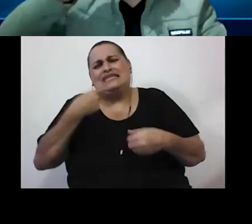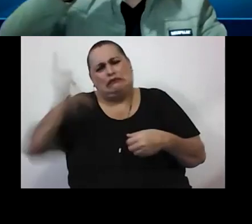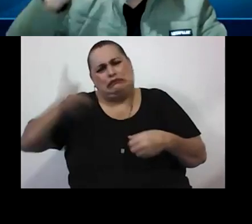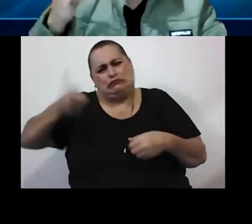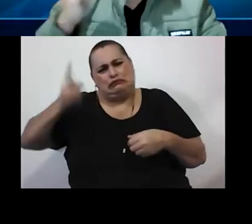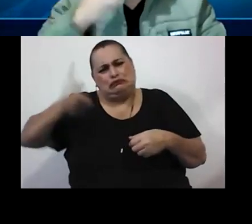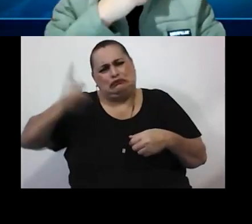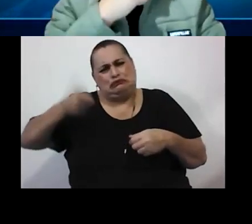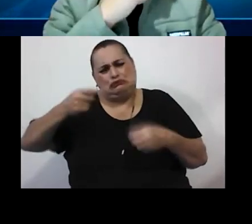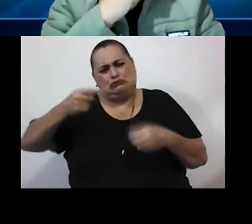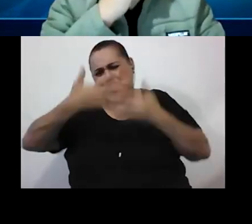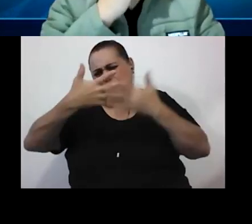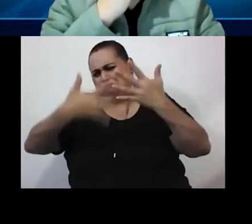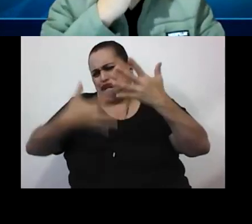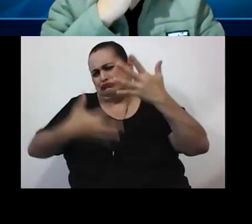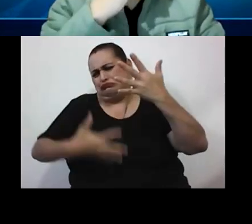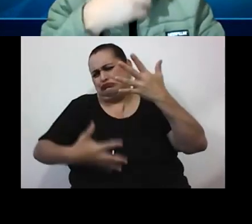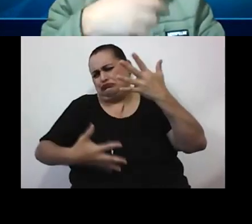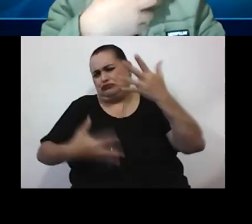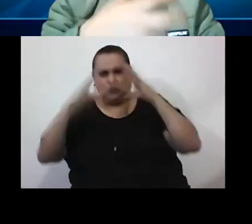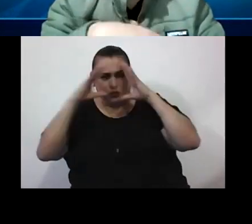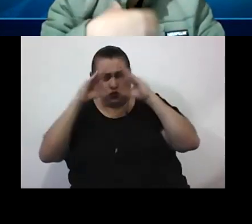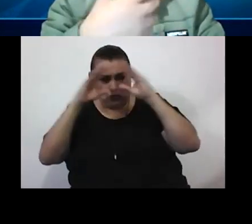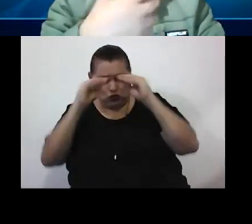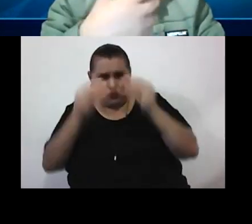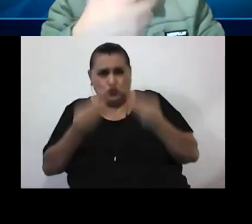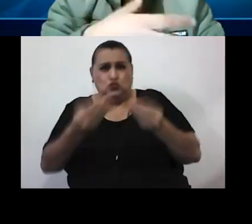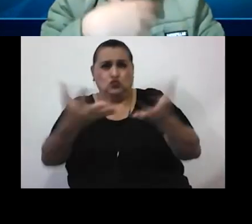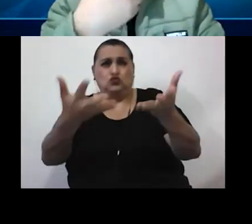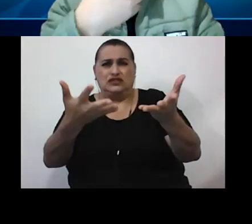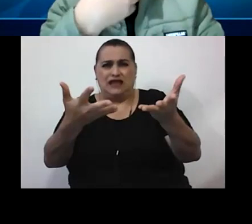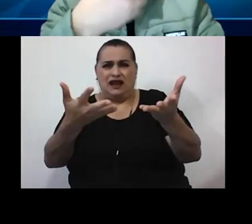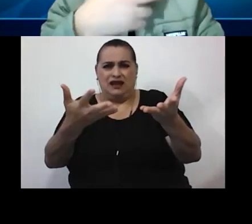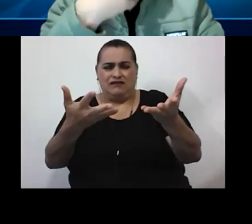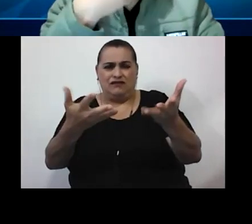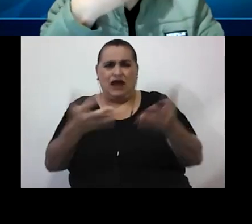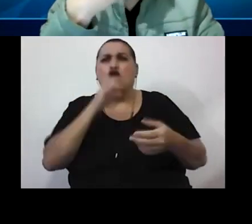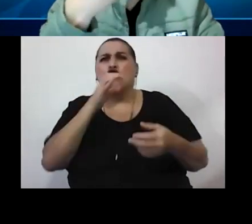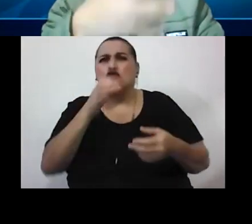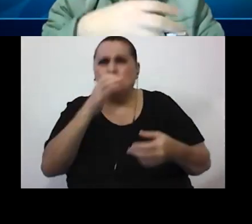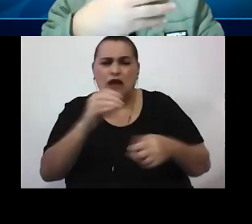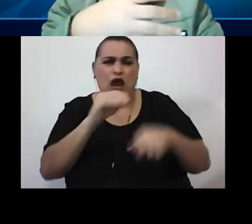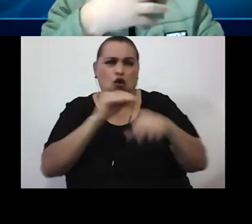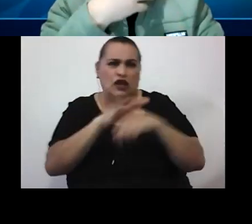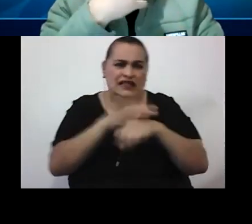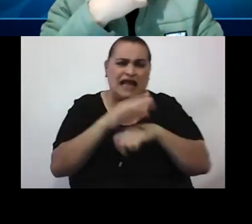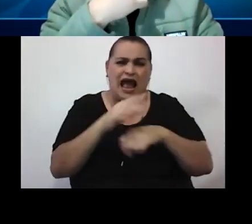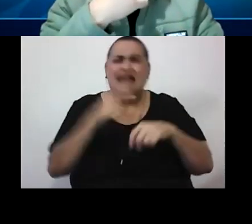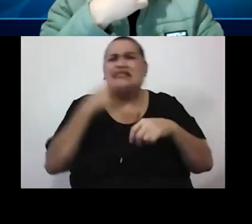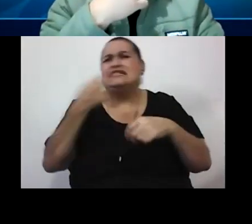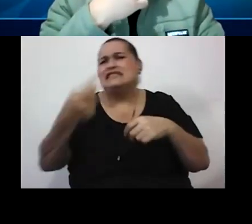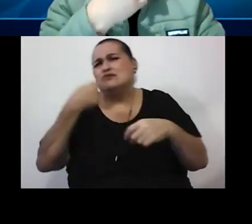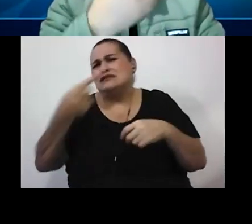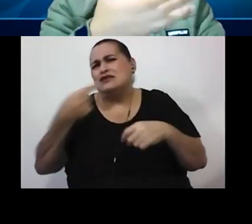dicen y es un montón de información, ¿verdad? Porque quieren adoctrinar, aconsejar, orientar, etcétera, pero diciendo, diciendo,